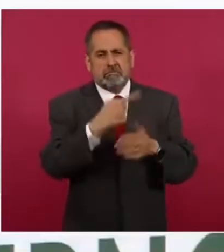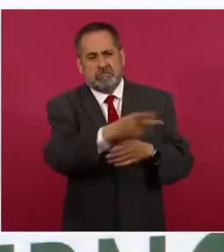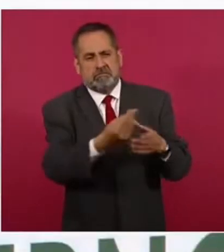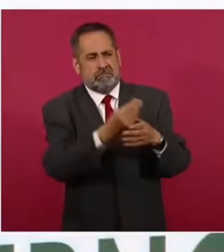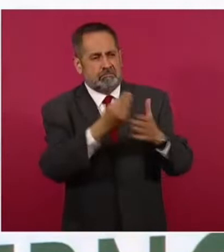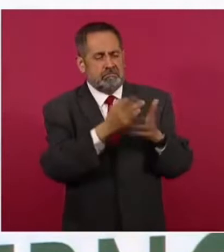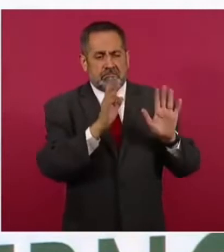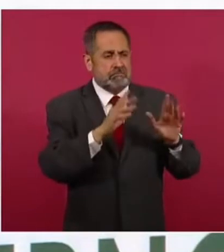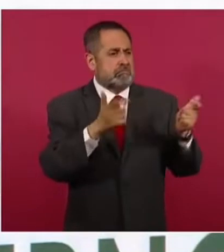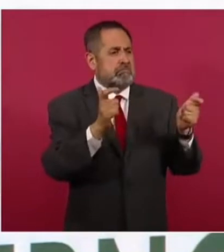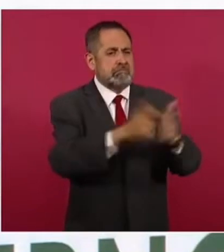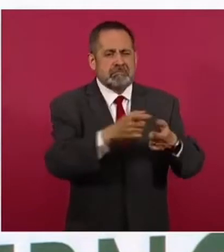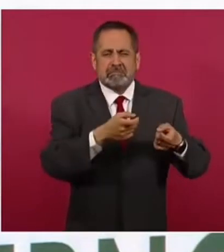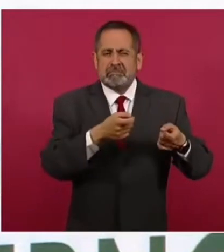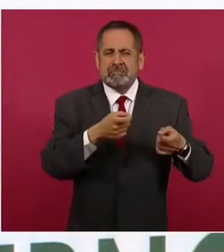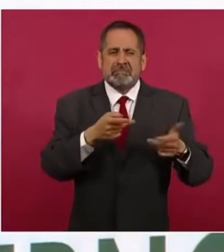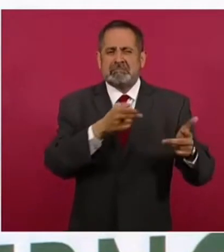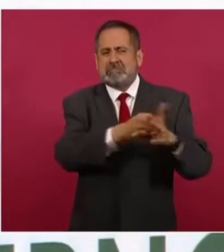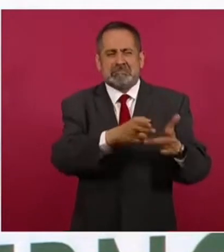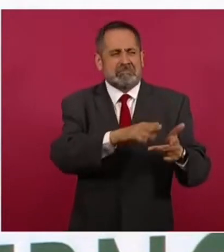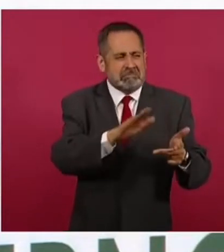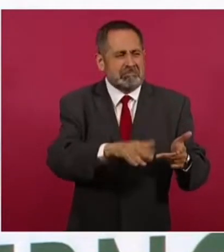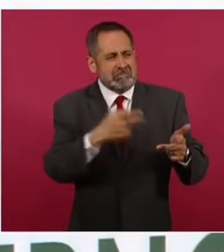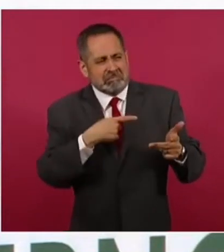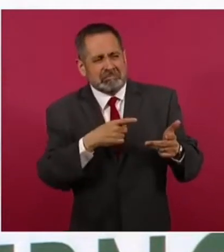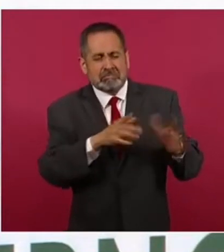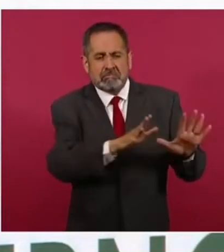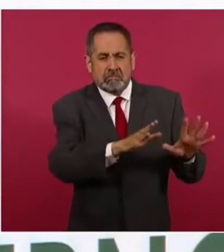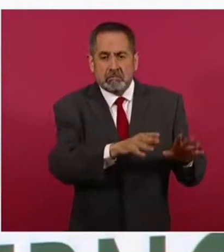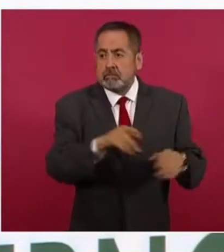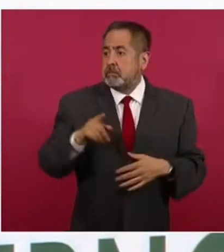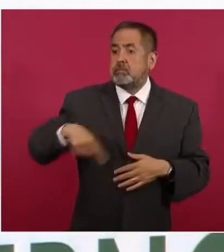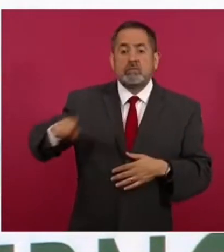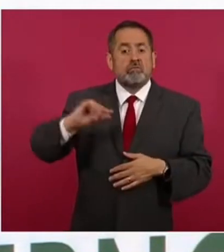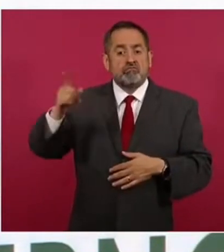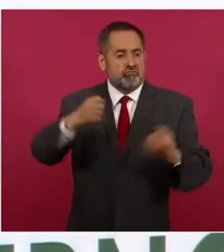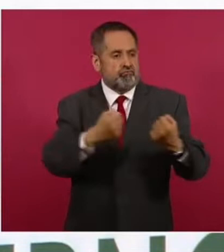y sicarios, enfrentando a las autoridades,